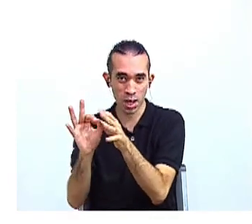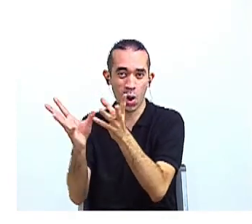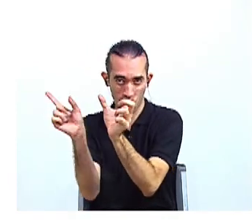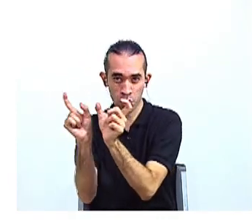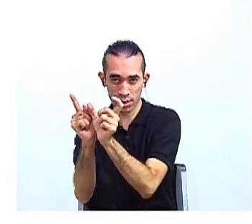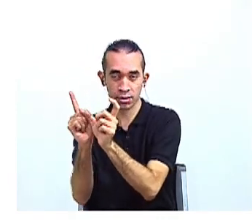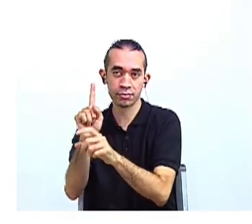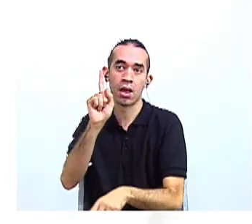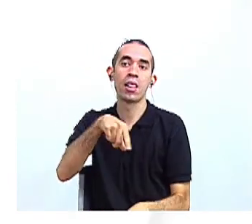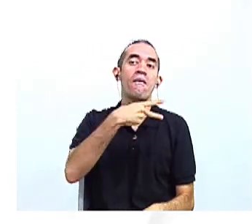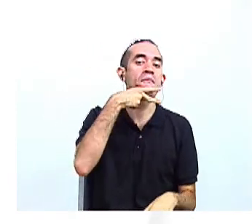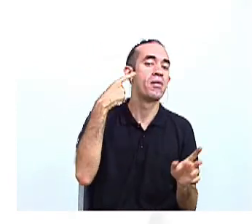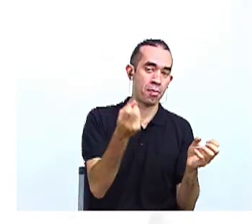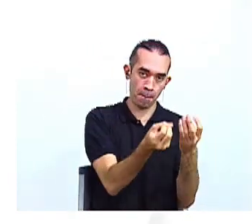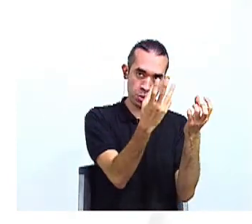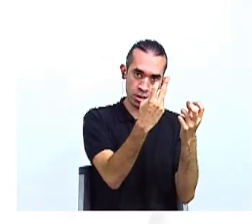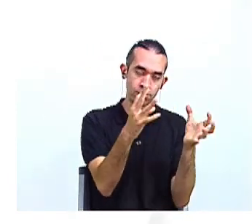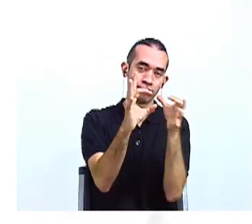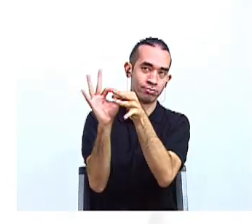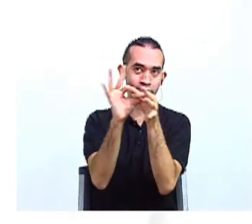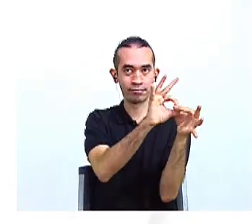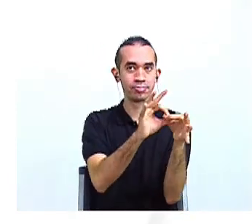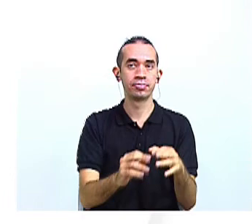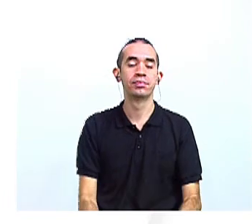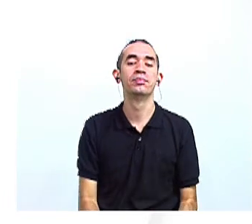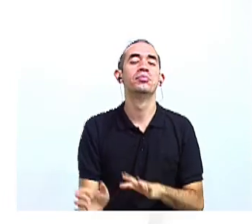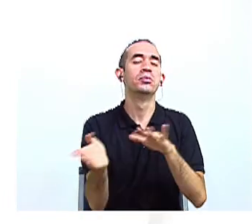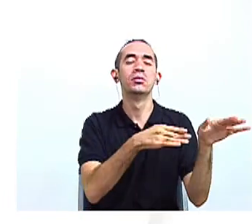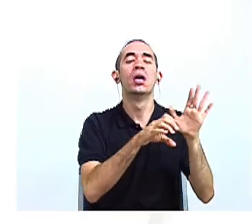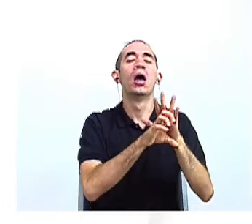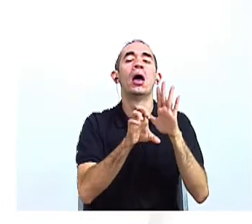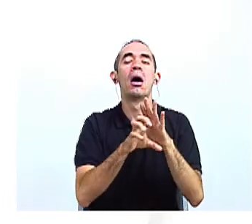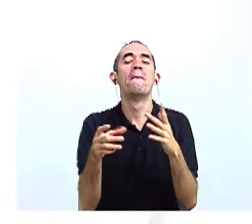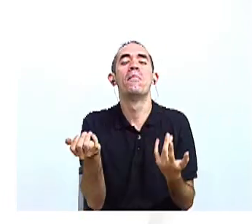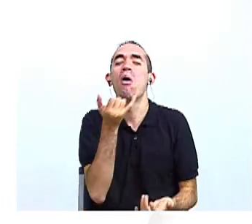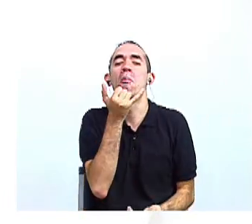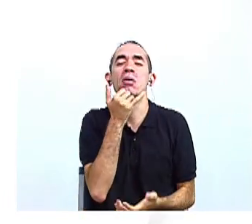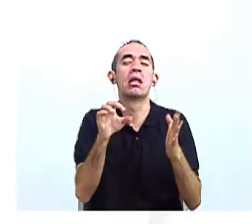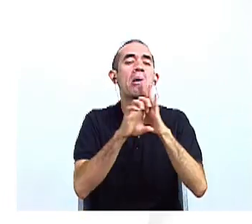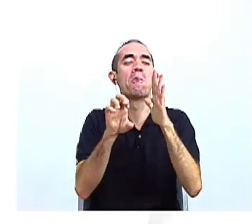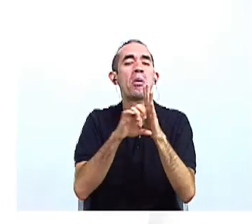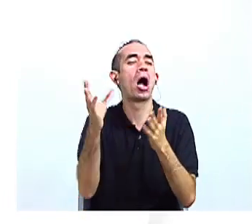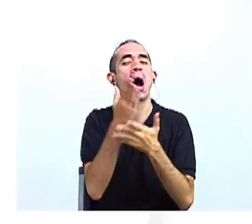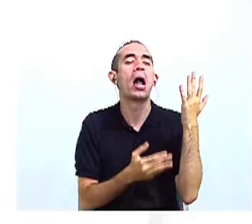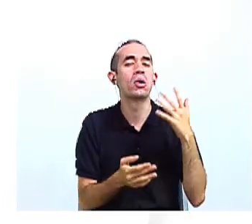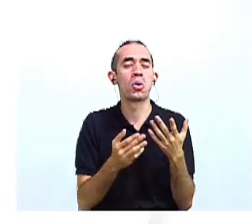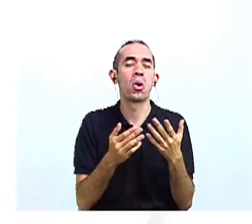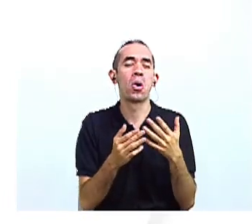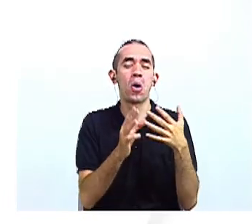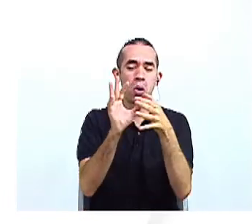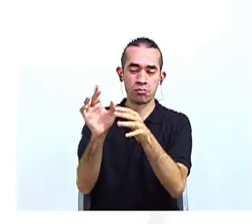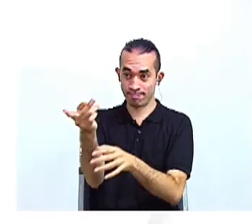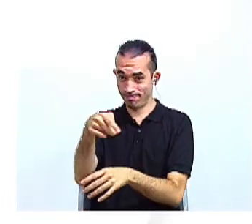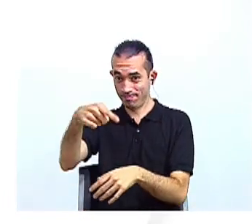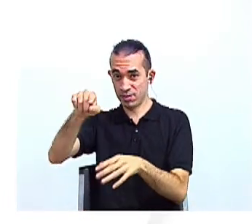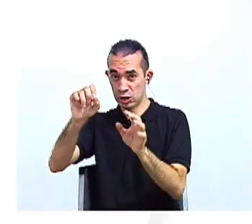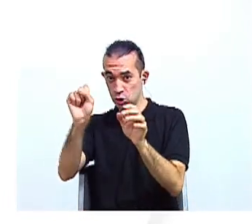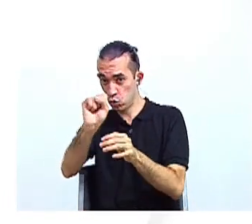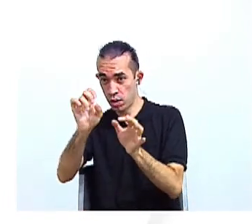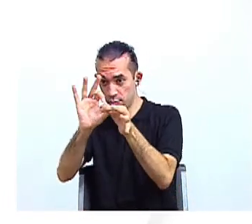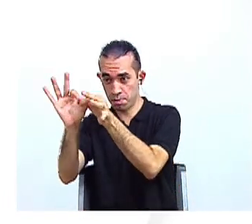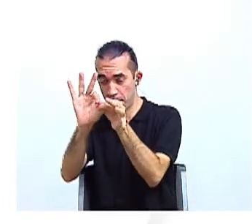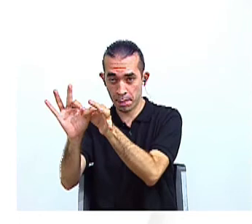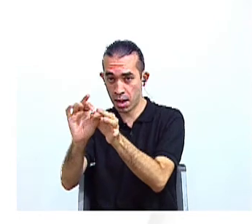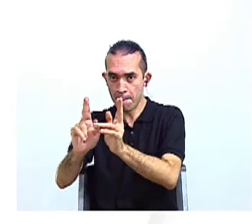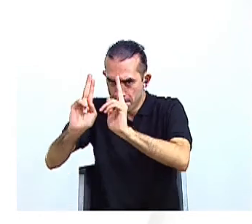debe aparecer en plural. ¿Qué pasa ahora cuando los elementos coordinados en el sujeto se refieren a